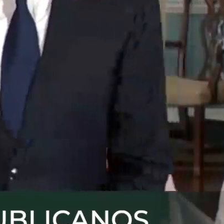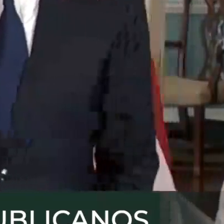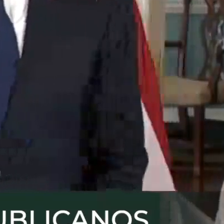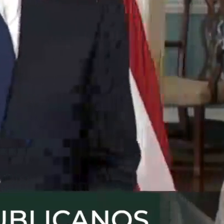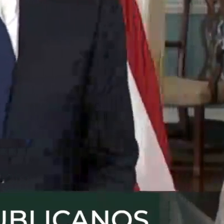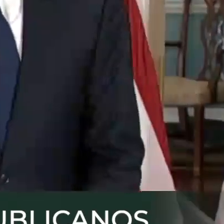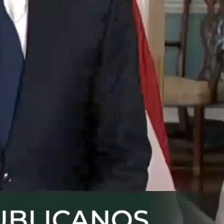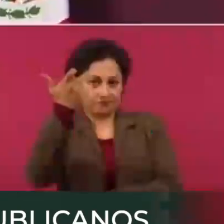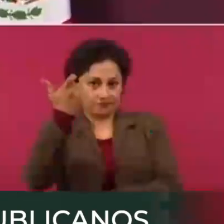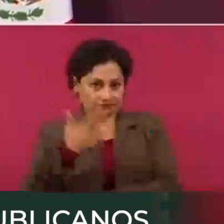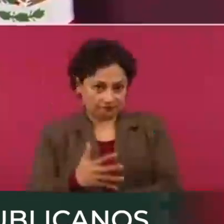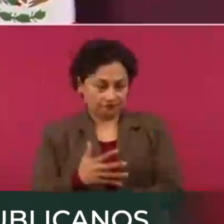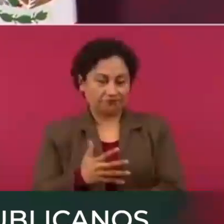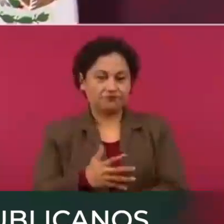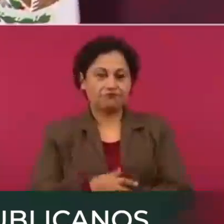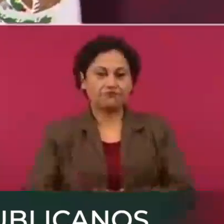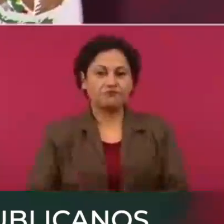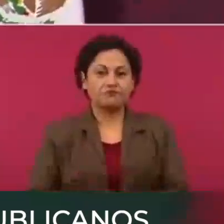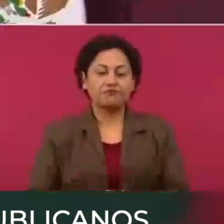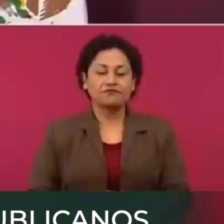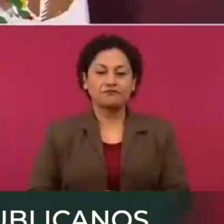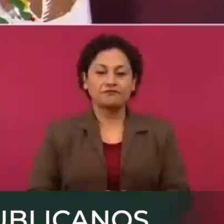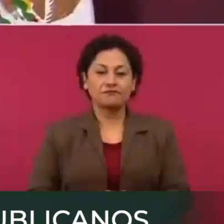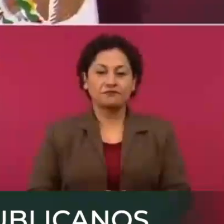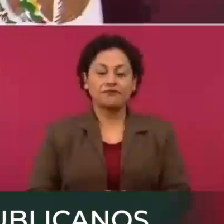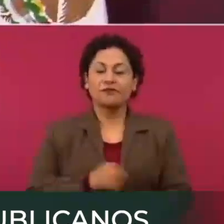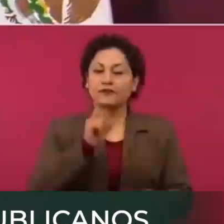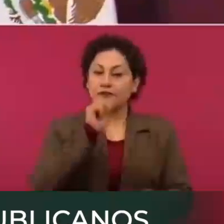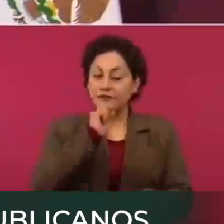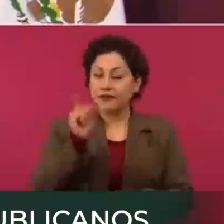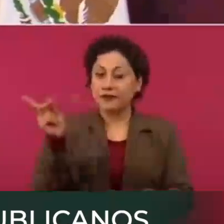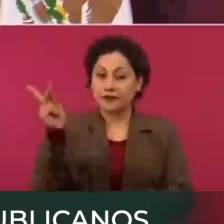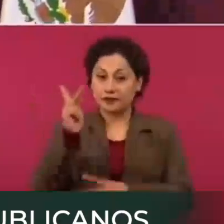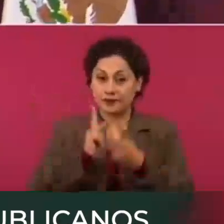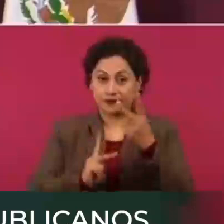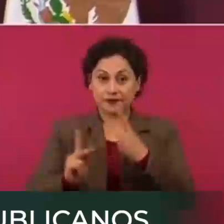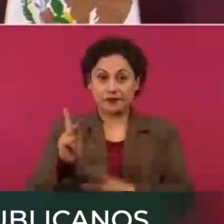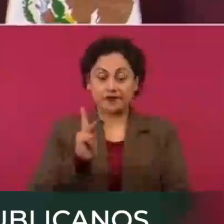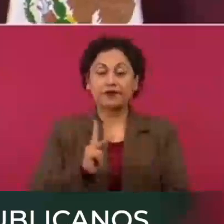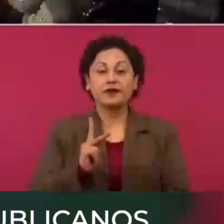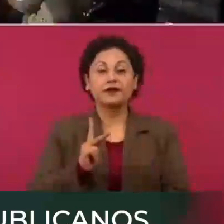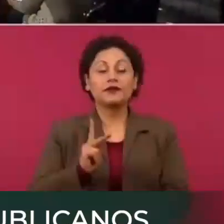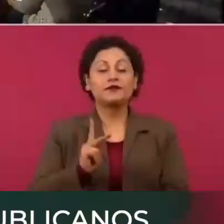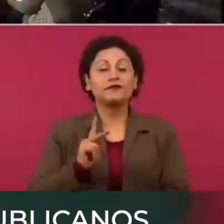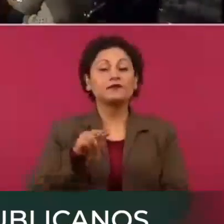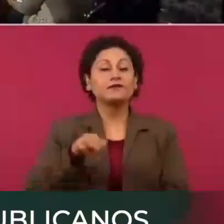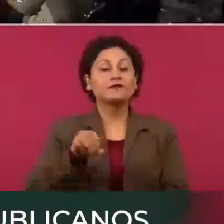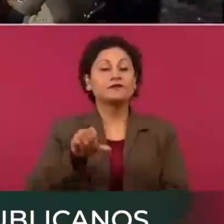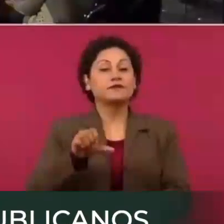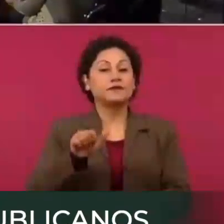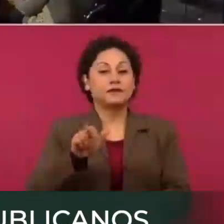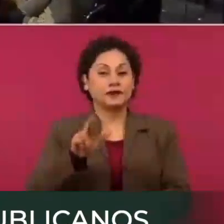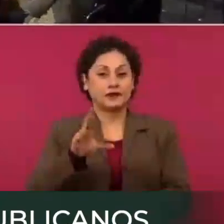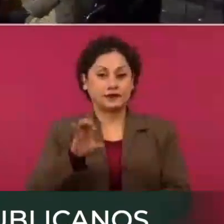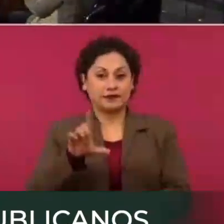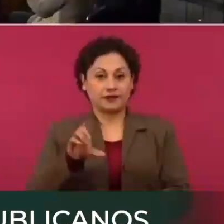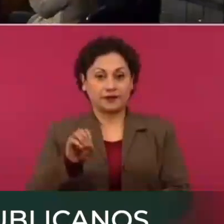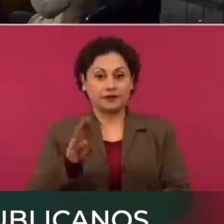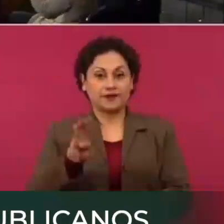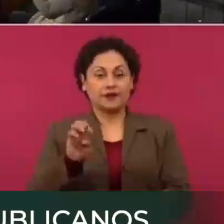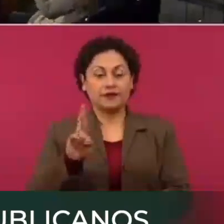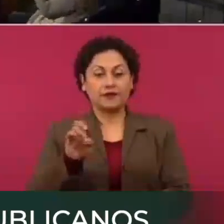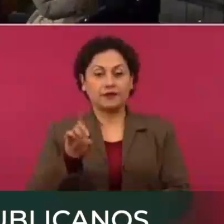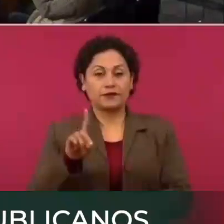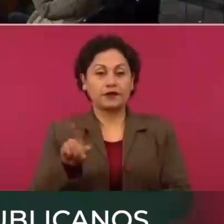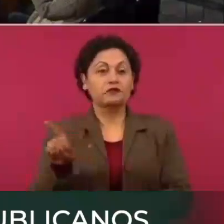defender nuestra soberanía y dijo que el presidente Biden no tiene esa postura, sino que son los legisladores republicanos los